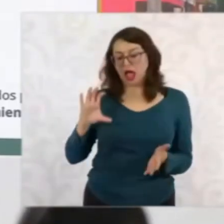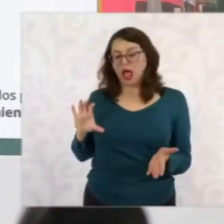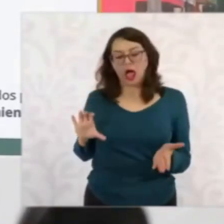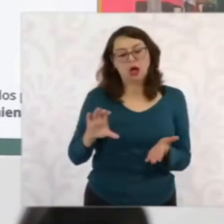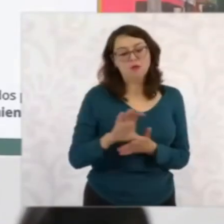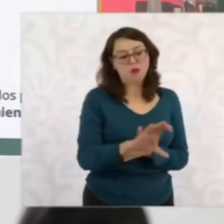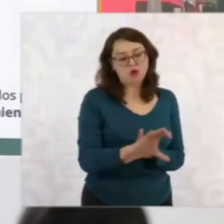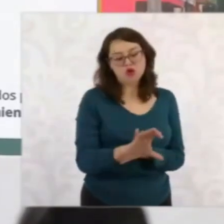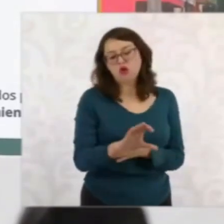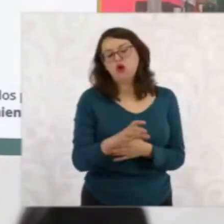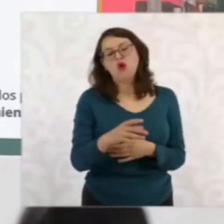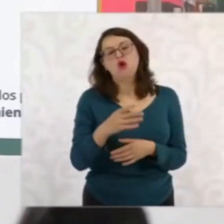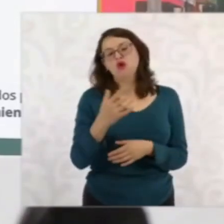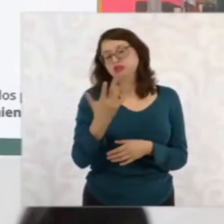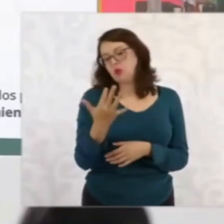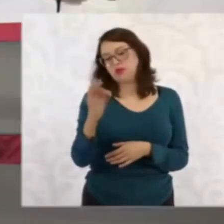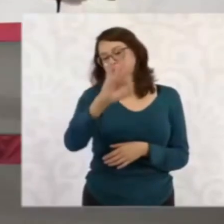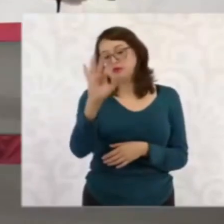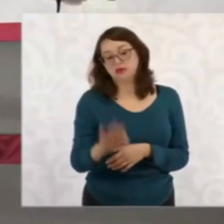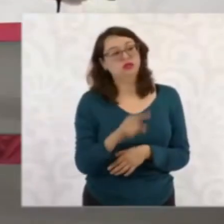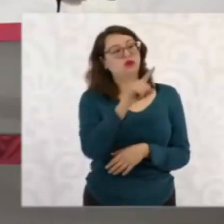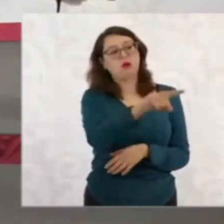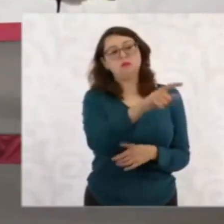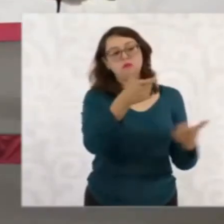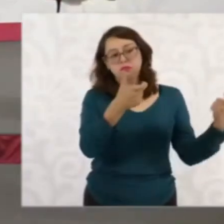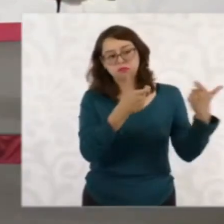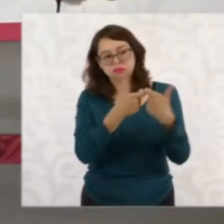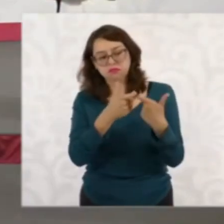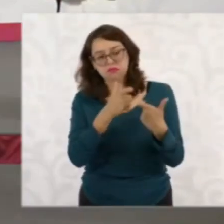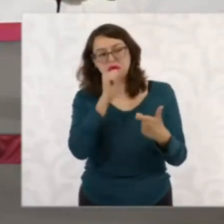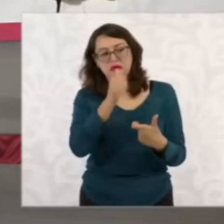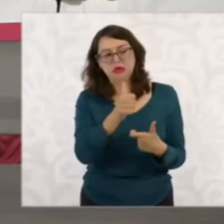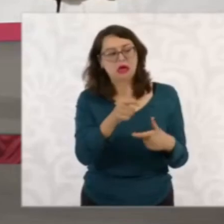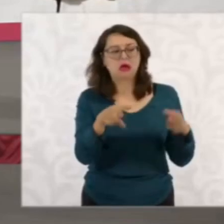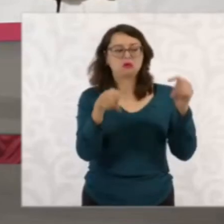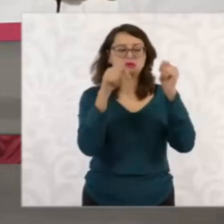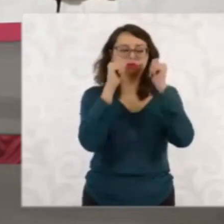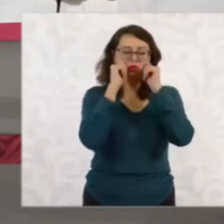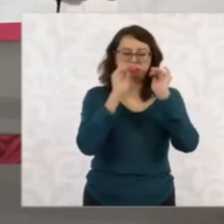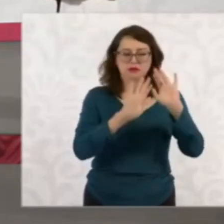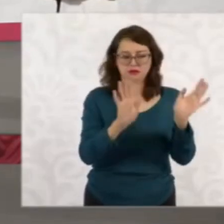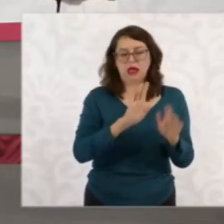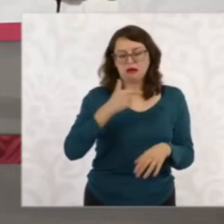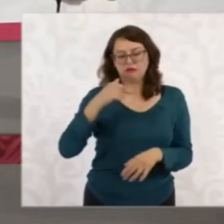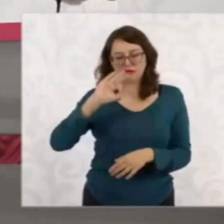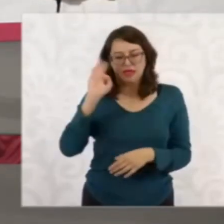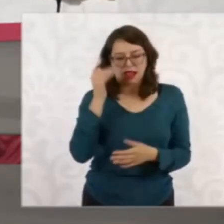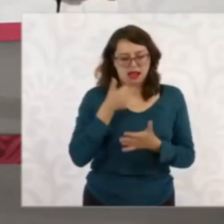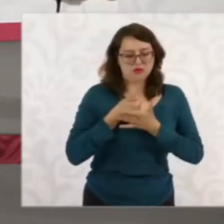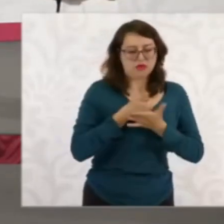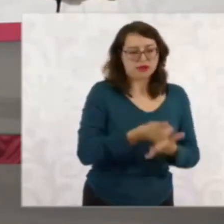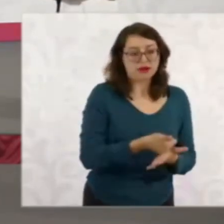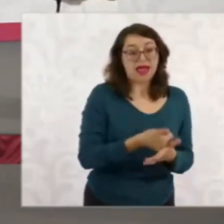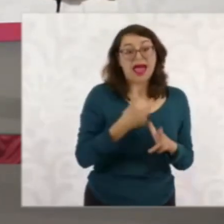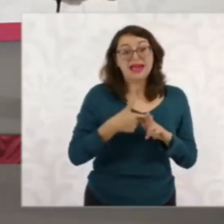que sea el Estado y el municipio. Y aquí en el 2021 pues ya desaparece la figura de Fonden. La siguiente, por